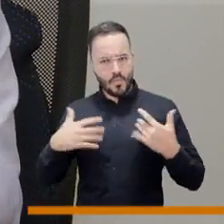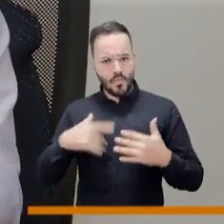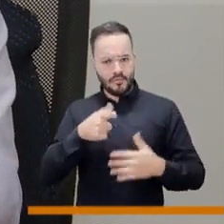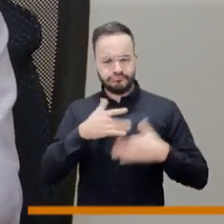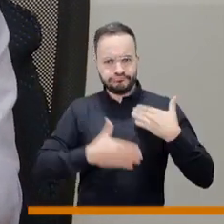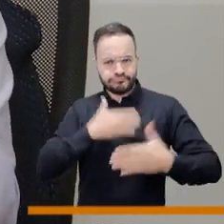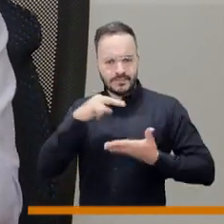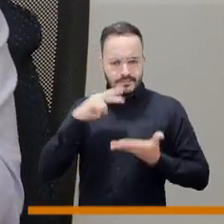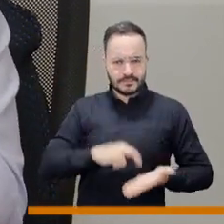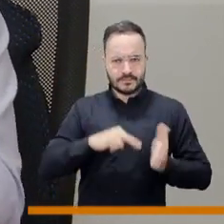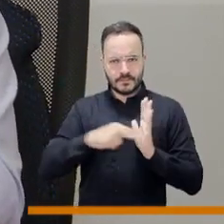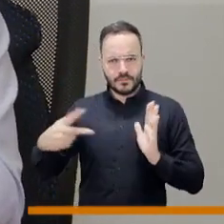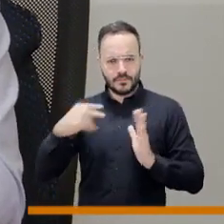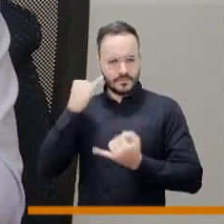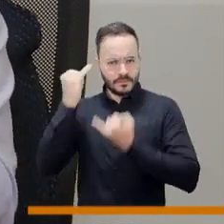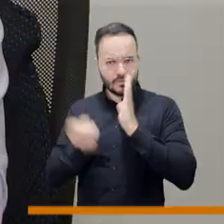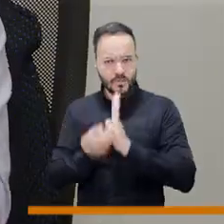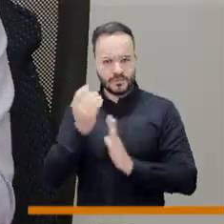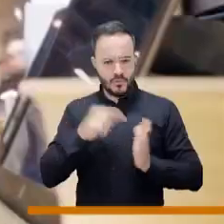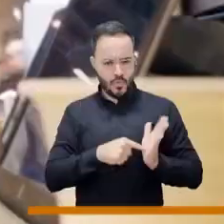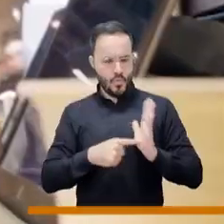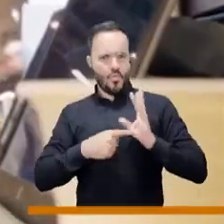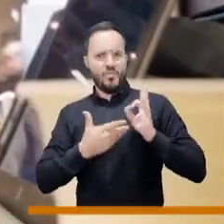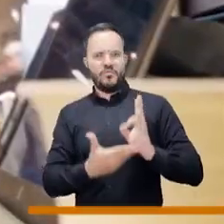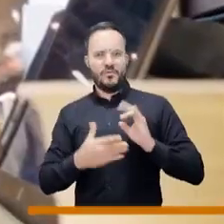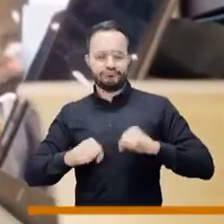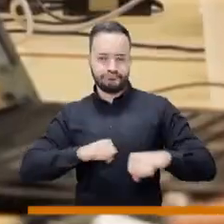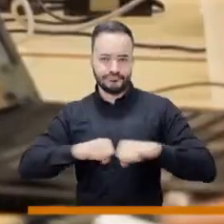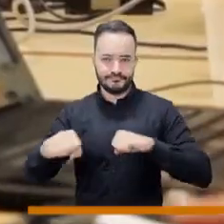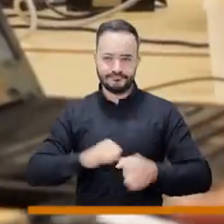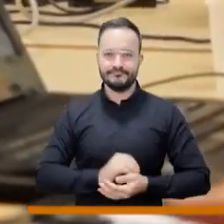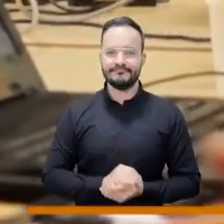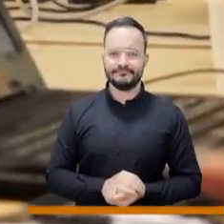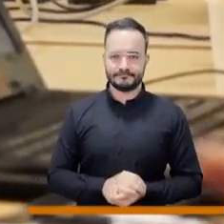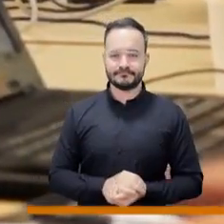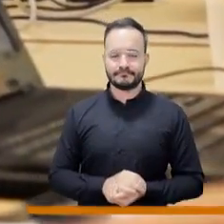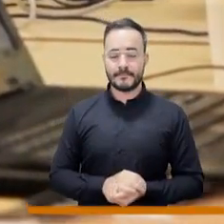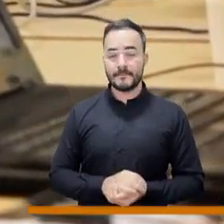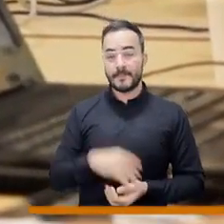internacional de lo que es la ciencia, la tecnología y la innovación.